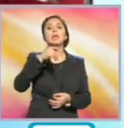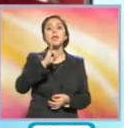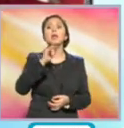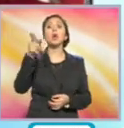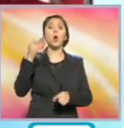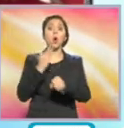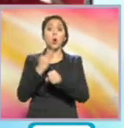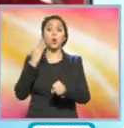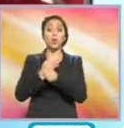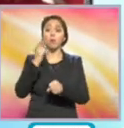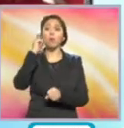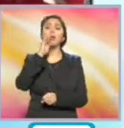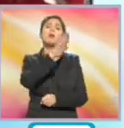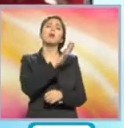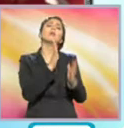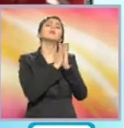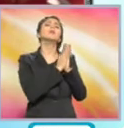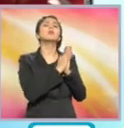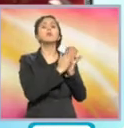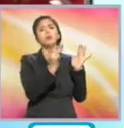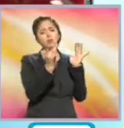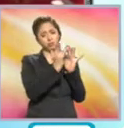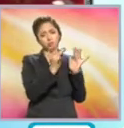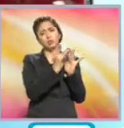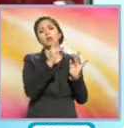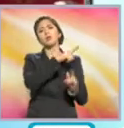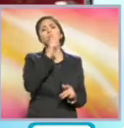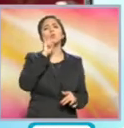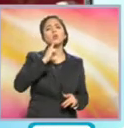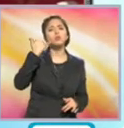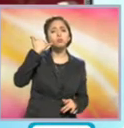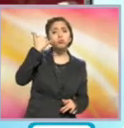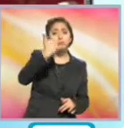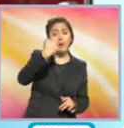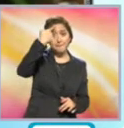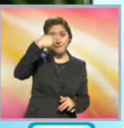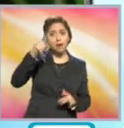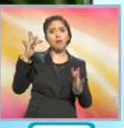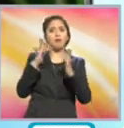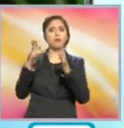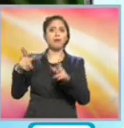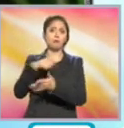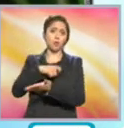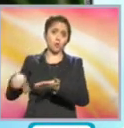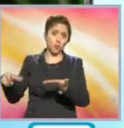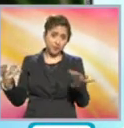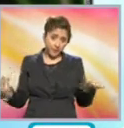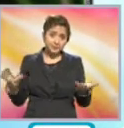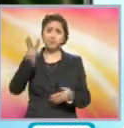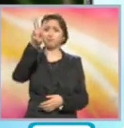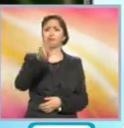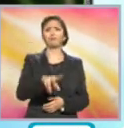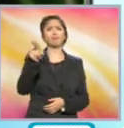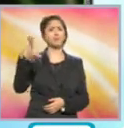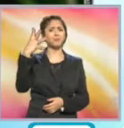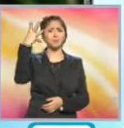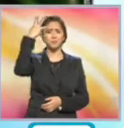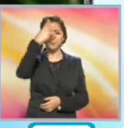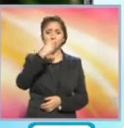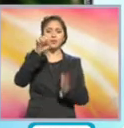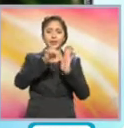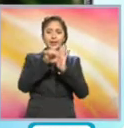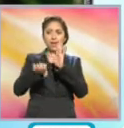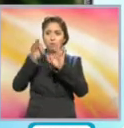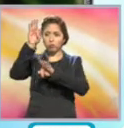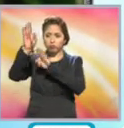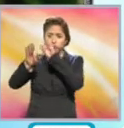sus datos. Oye, porque es un súper regalo. Sí. En verdad es algo hermoso. Un adorno de flores es muy bello,